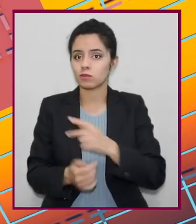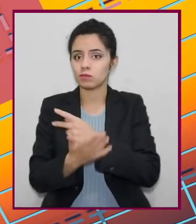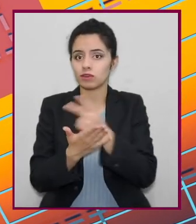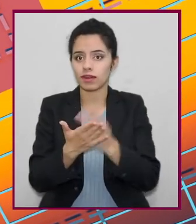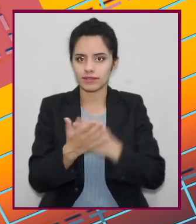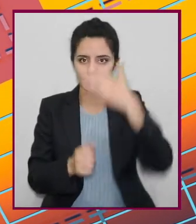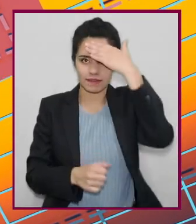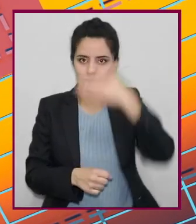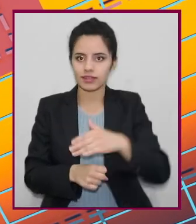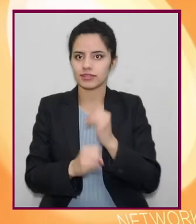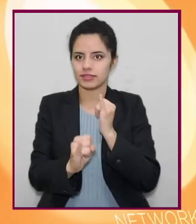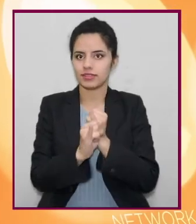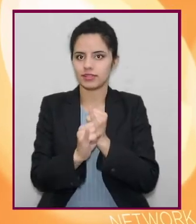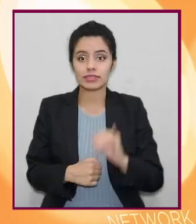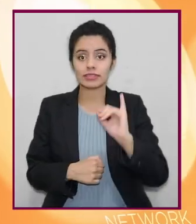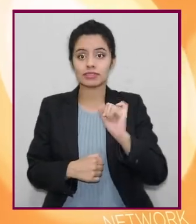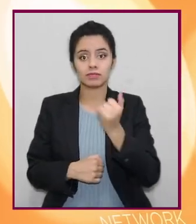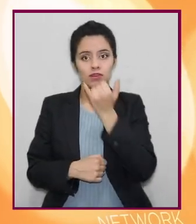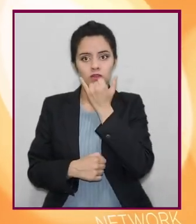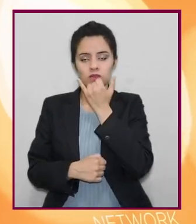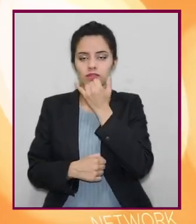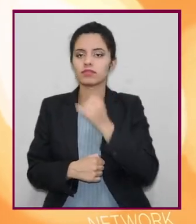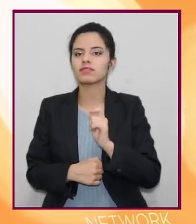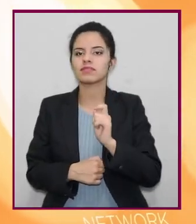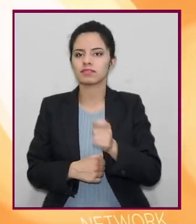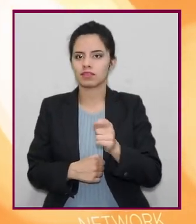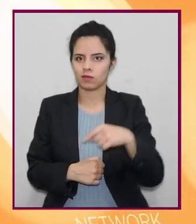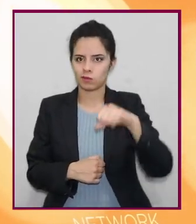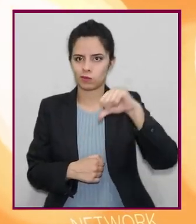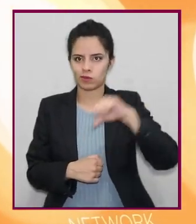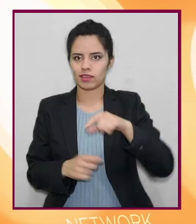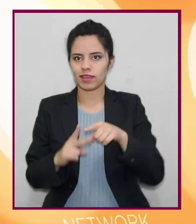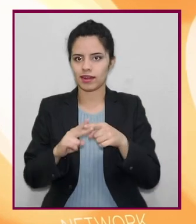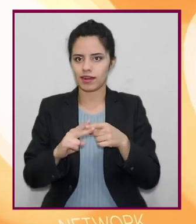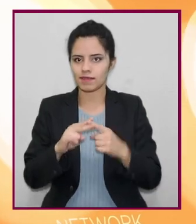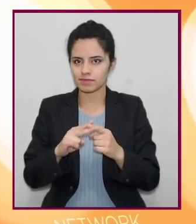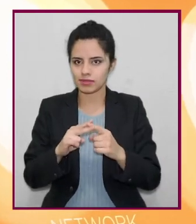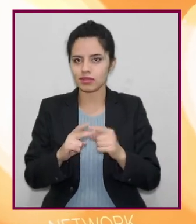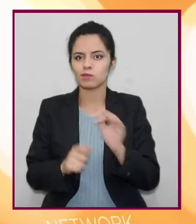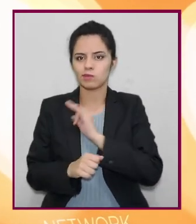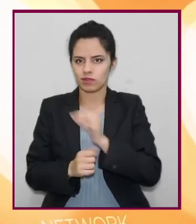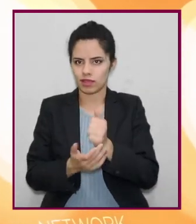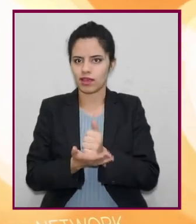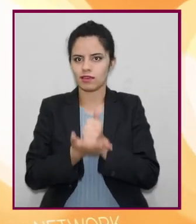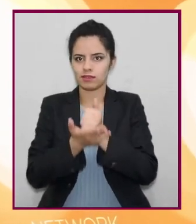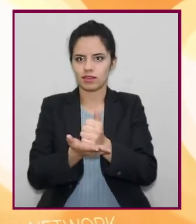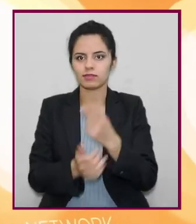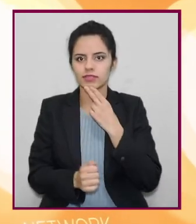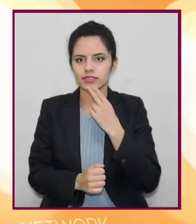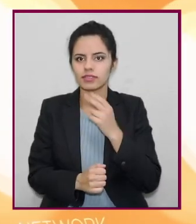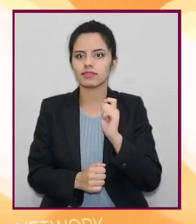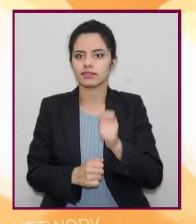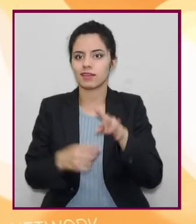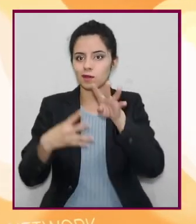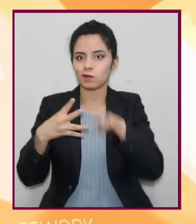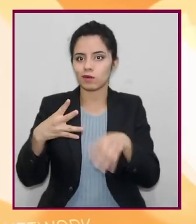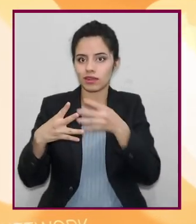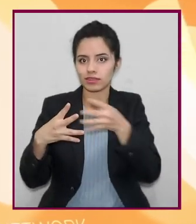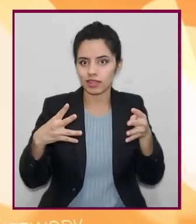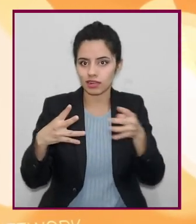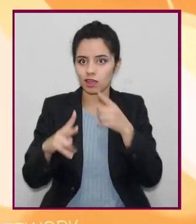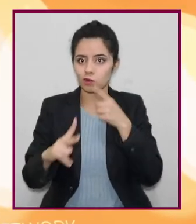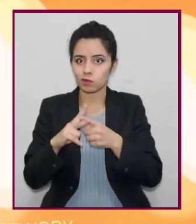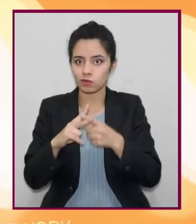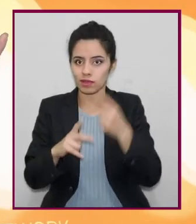el programa de saberes digitales. ¿Qué hay, Beatboxers? El día de hoy vamos a hablar de una herramienta que nos puede ser muy útil: las hojas de cálculo